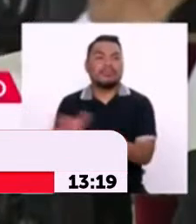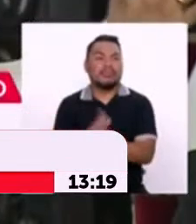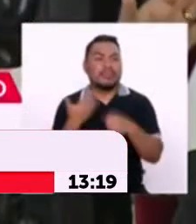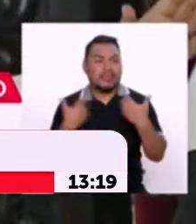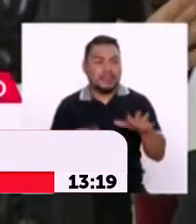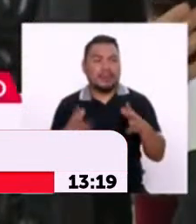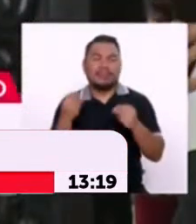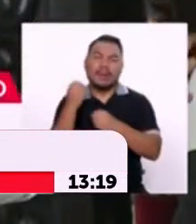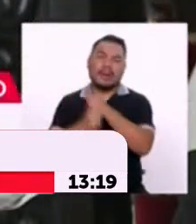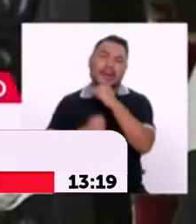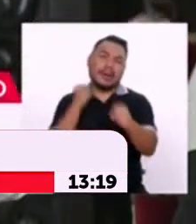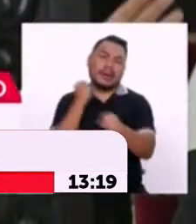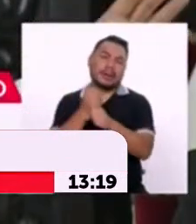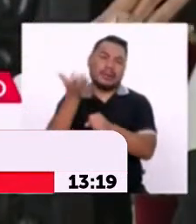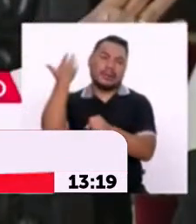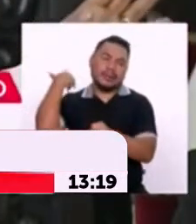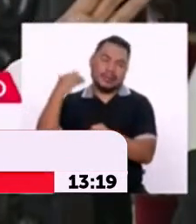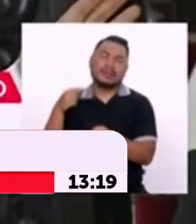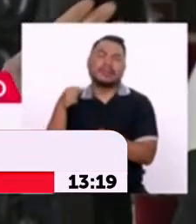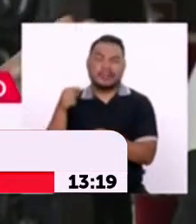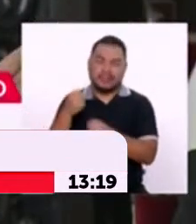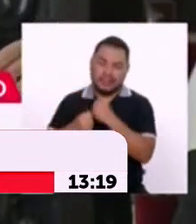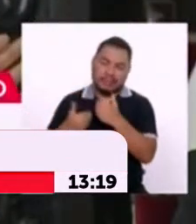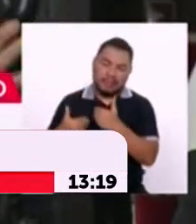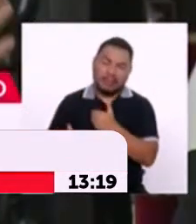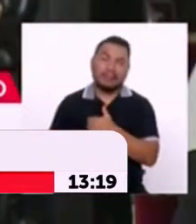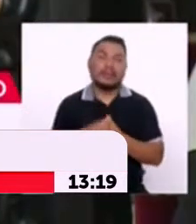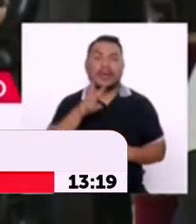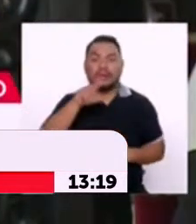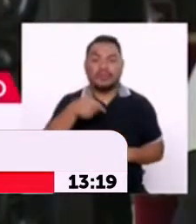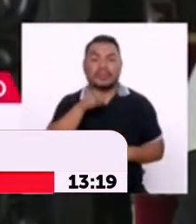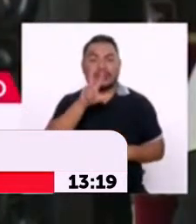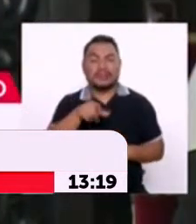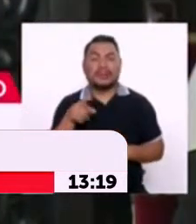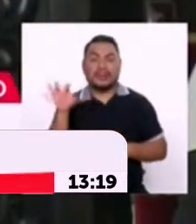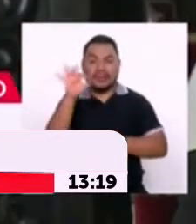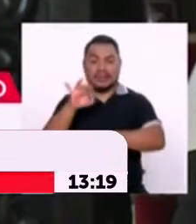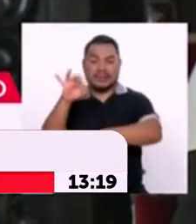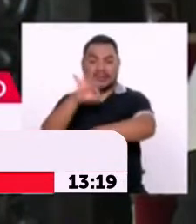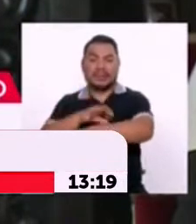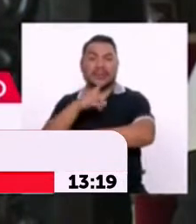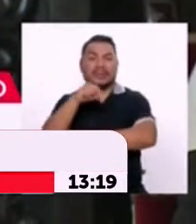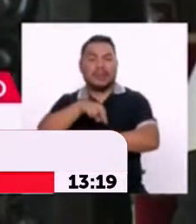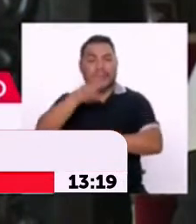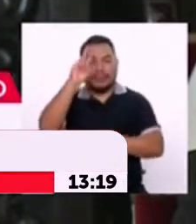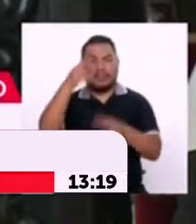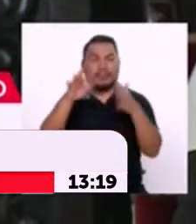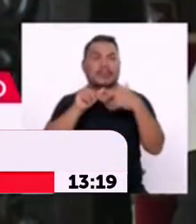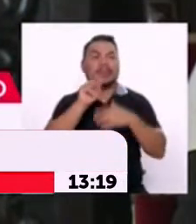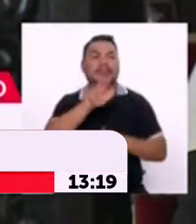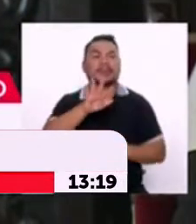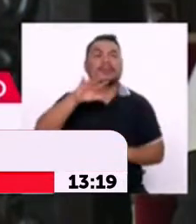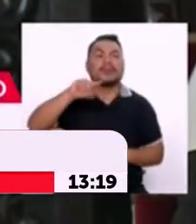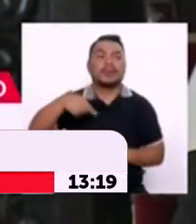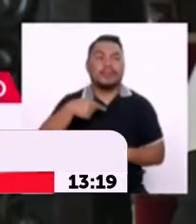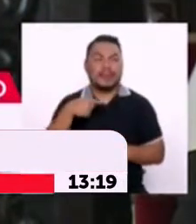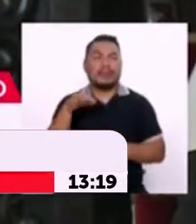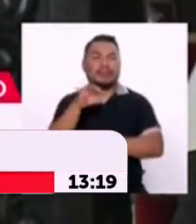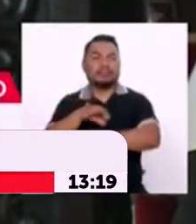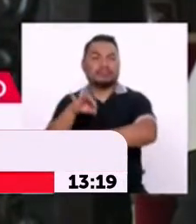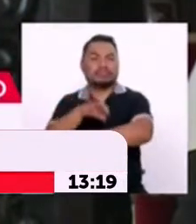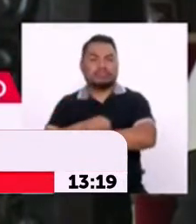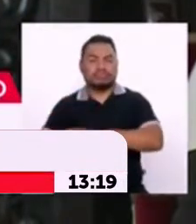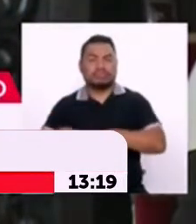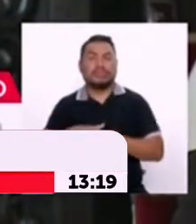que viene hace muchísimos años. El 2003, el dengue en el Perú ha tenido más de 35.000